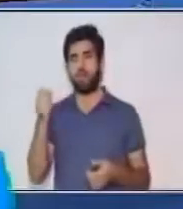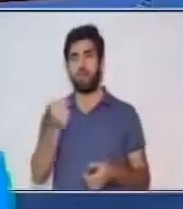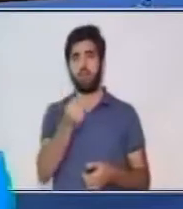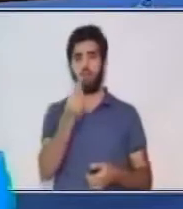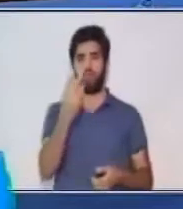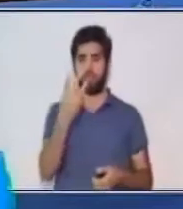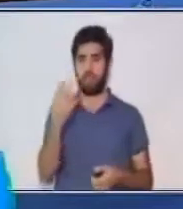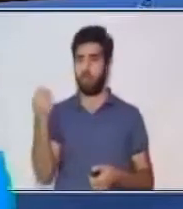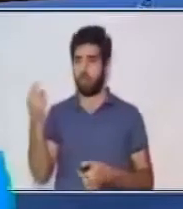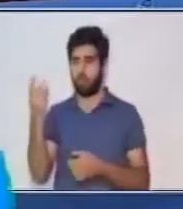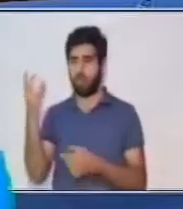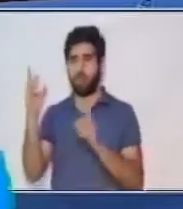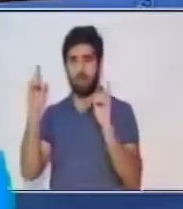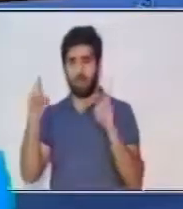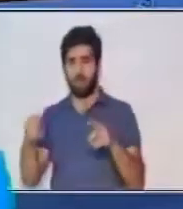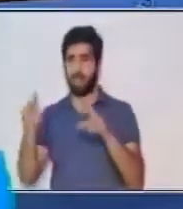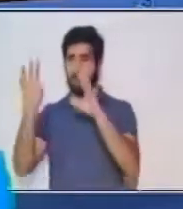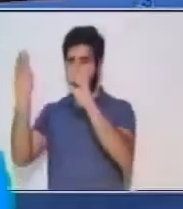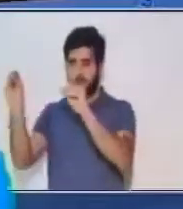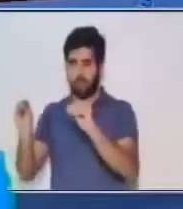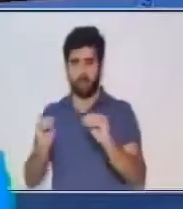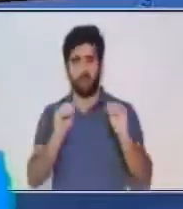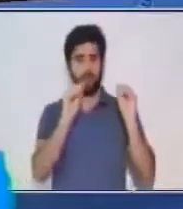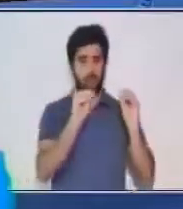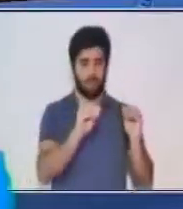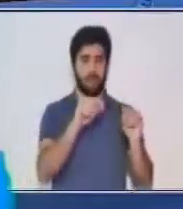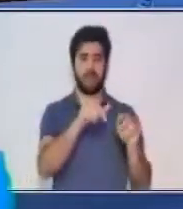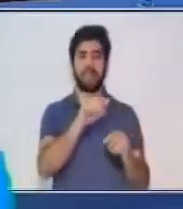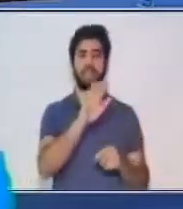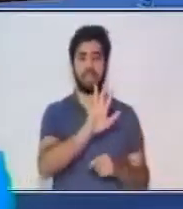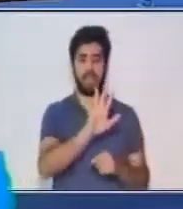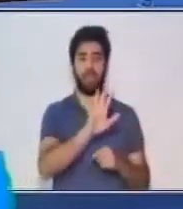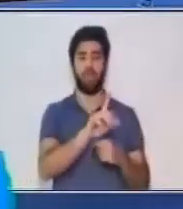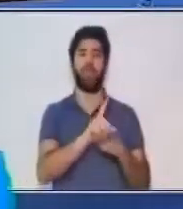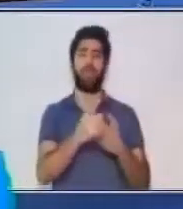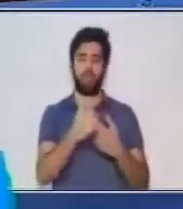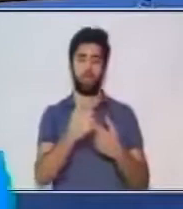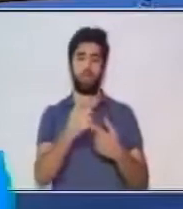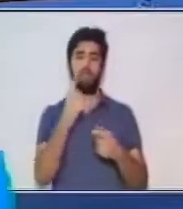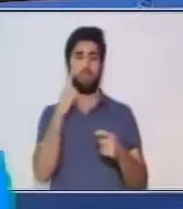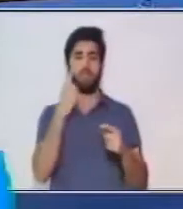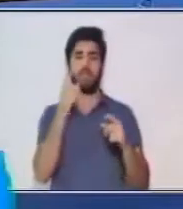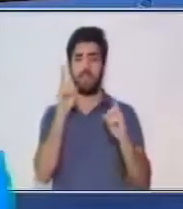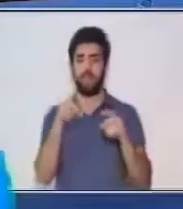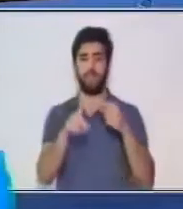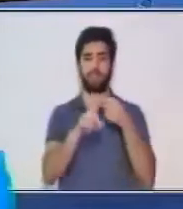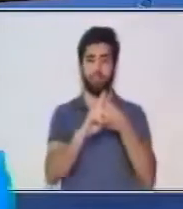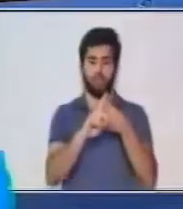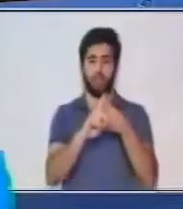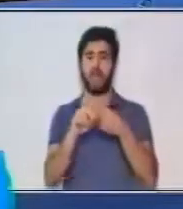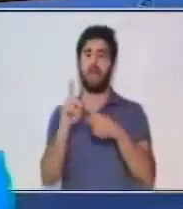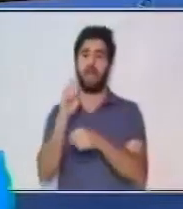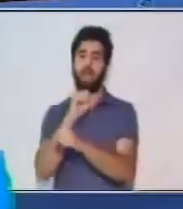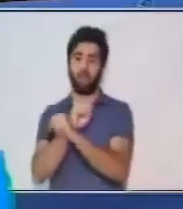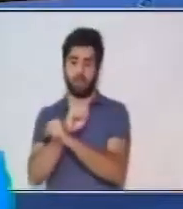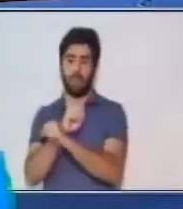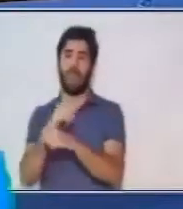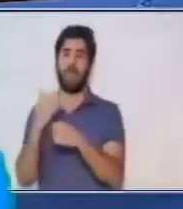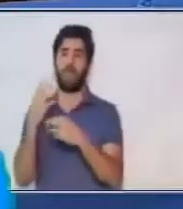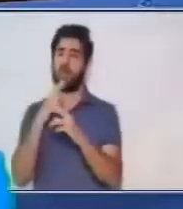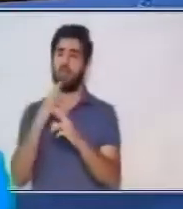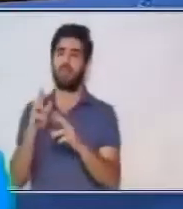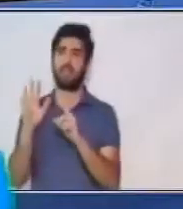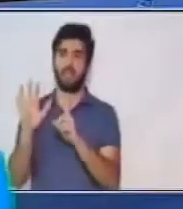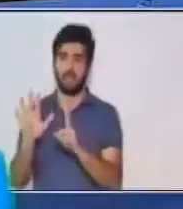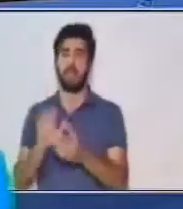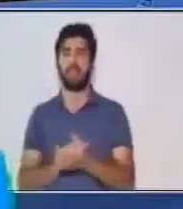¿sí?, que nos den 5 sumados y multiplicados nos den 6.